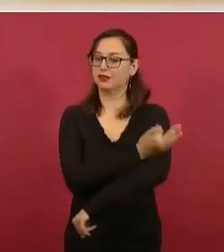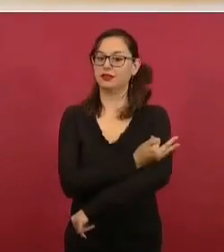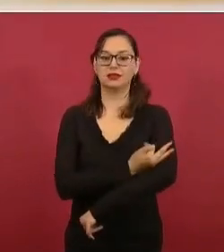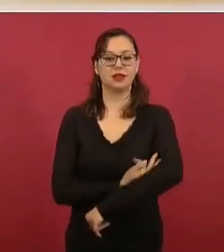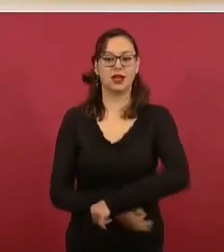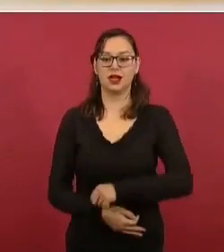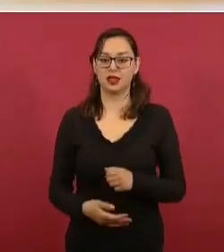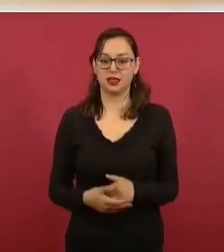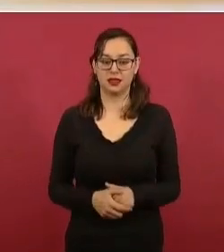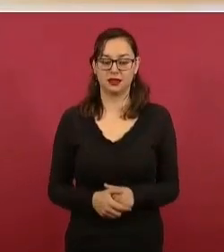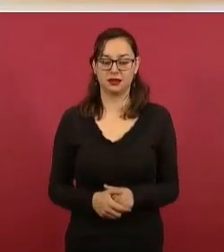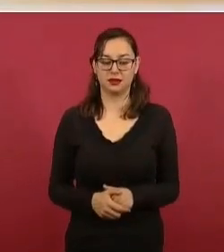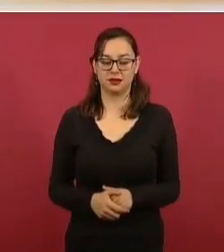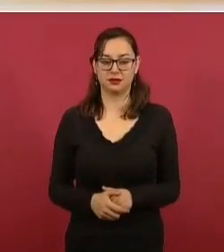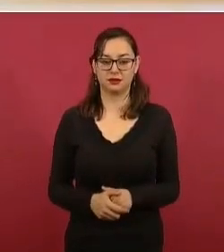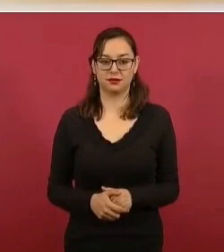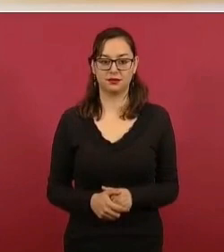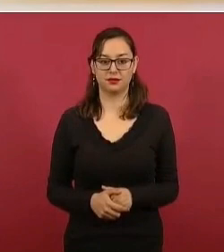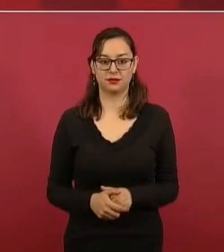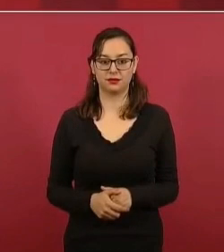decisivo.